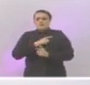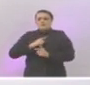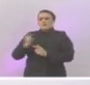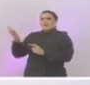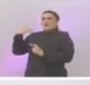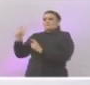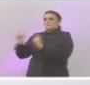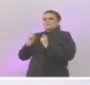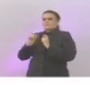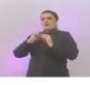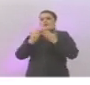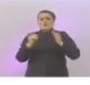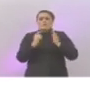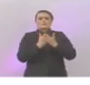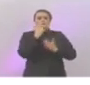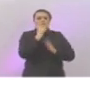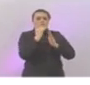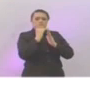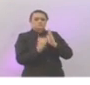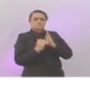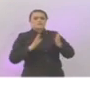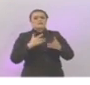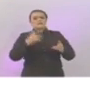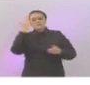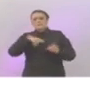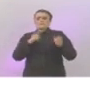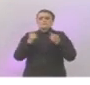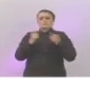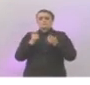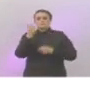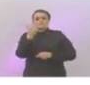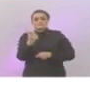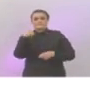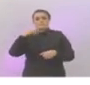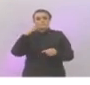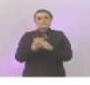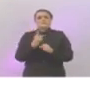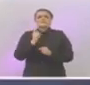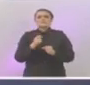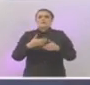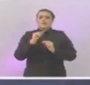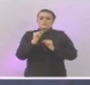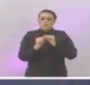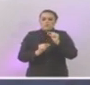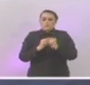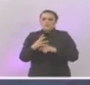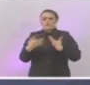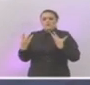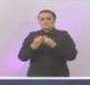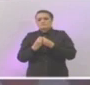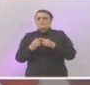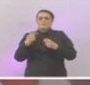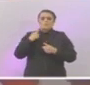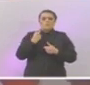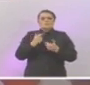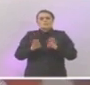recibida. El manejo responsable de las finanzas públicas ha venido aparejado de una activa política de